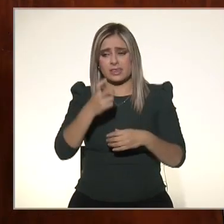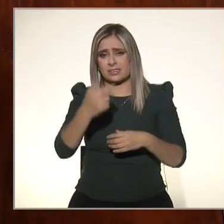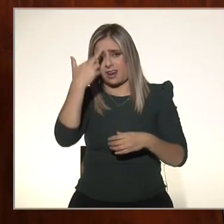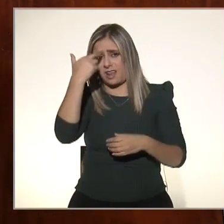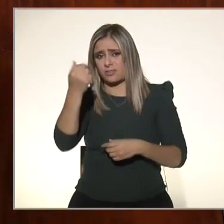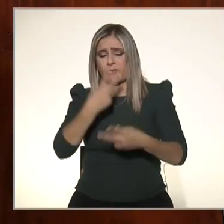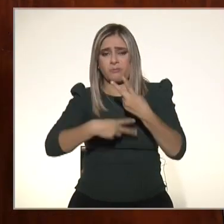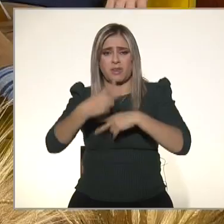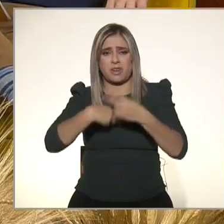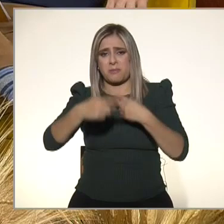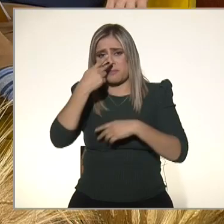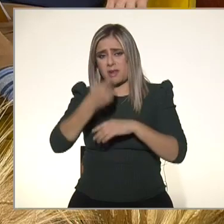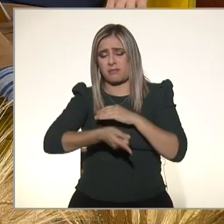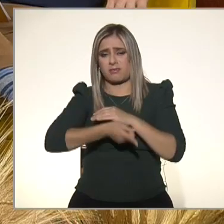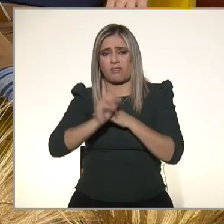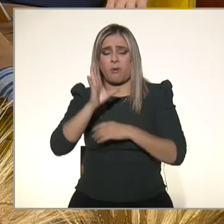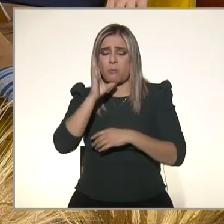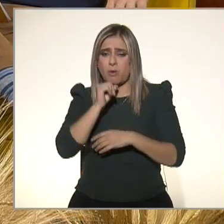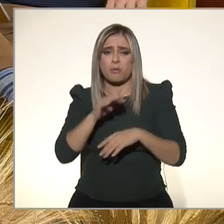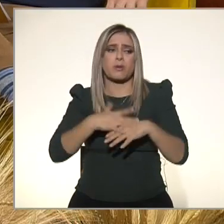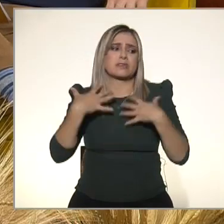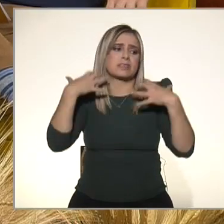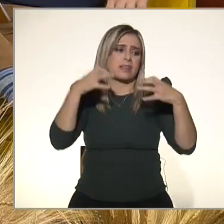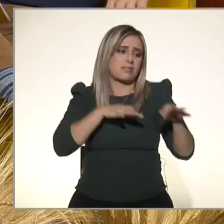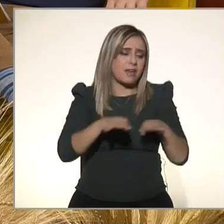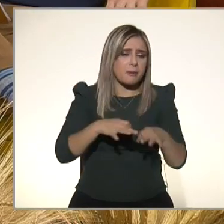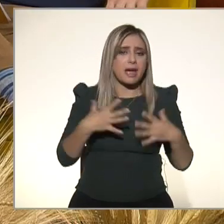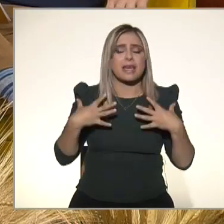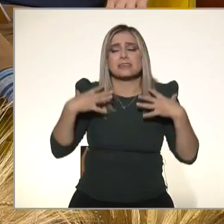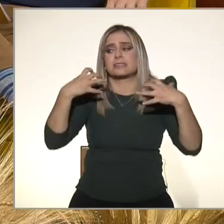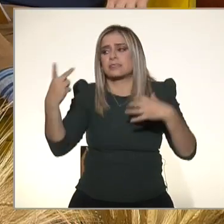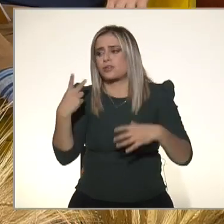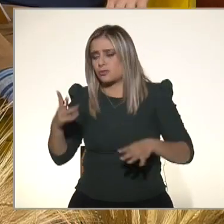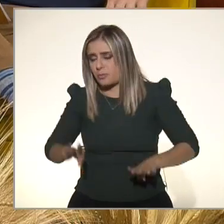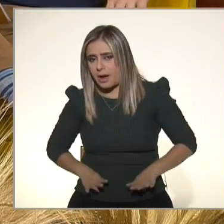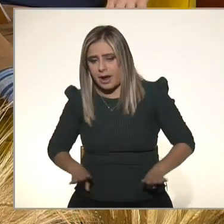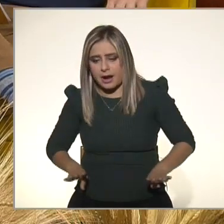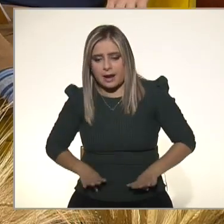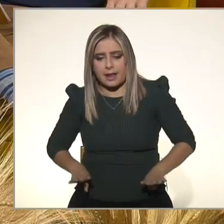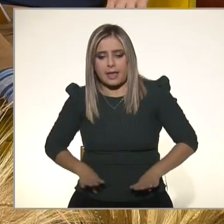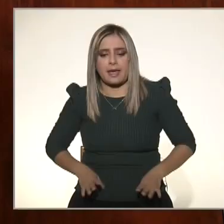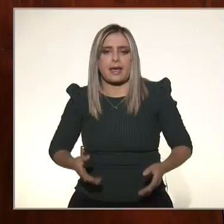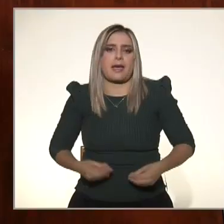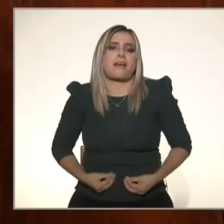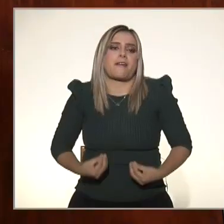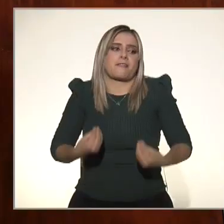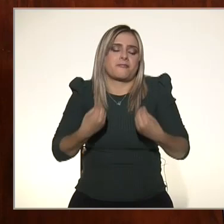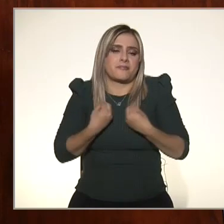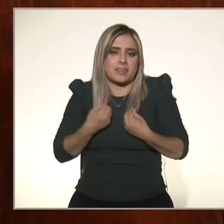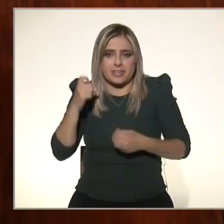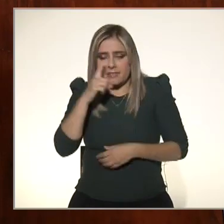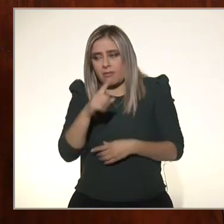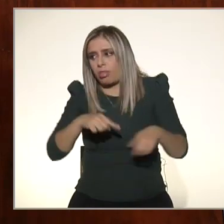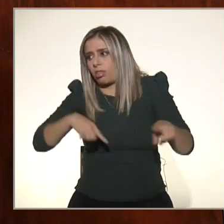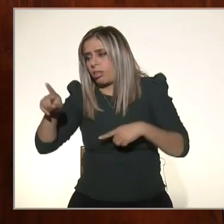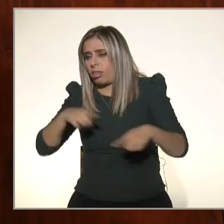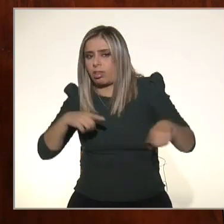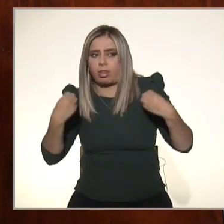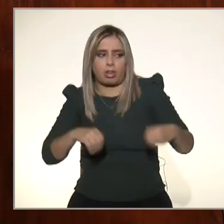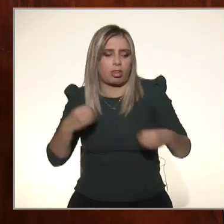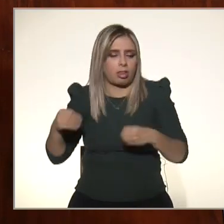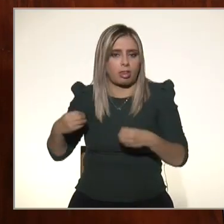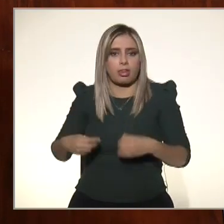tipo psicógeno, ¿no? El estrés laboral, el estrés con la pareja, el ritmo de vida que llevamos está